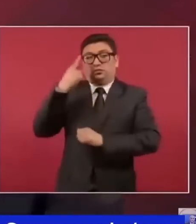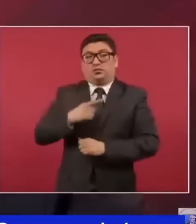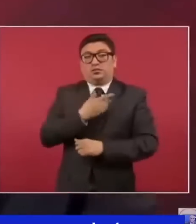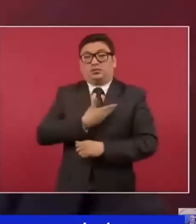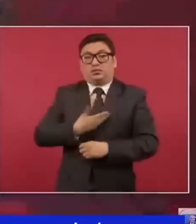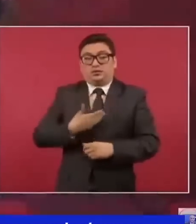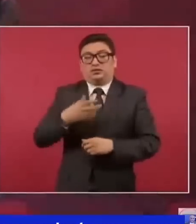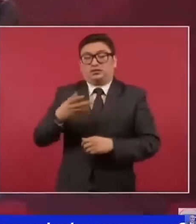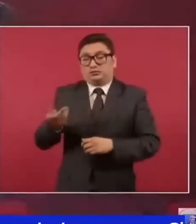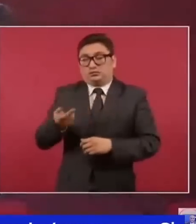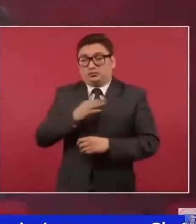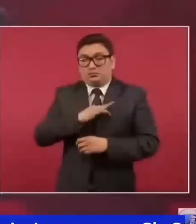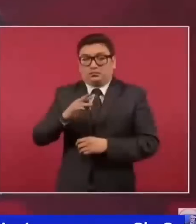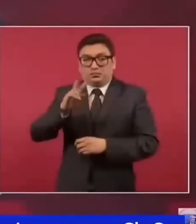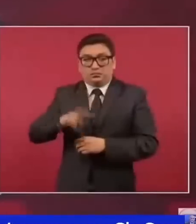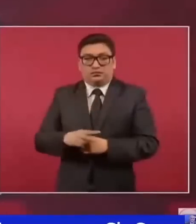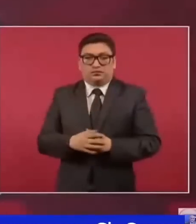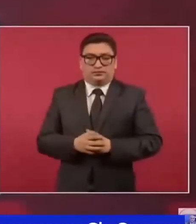Bueno,